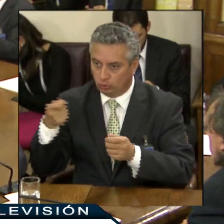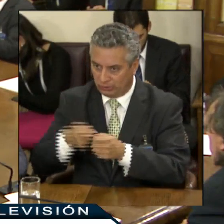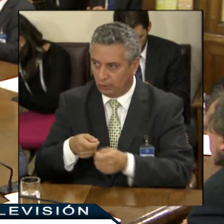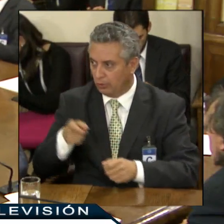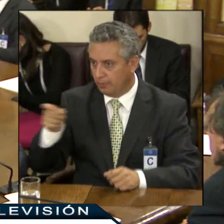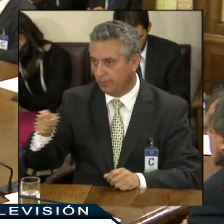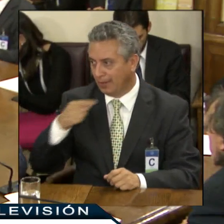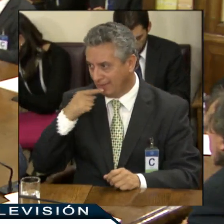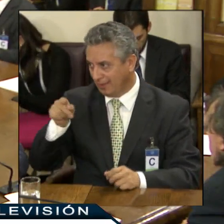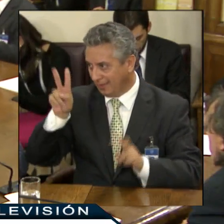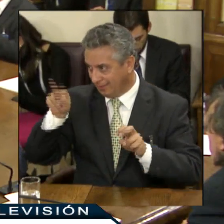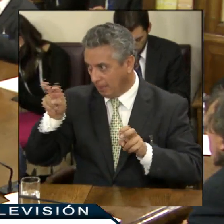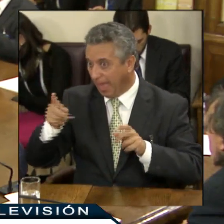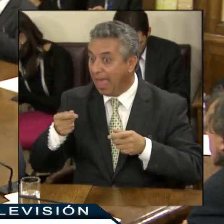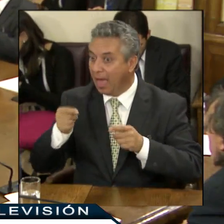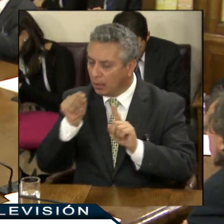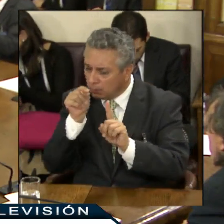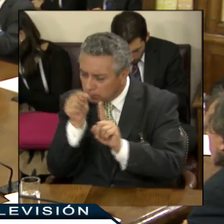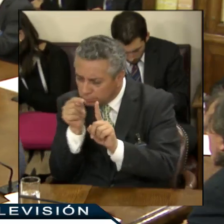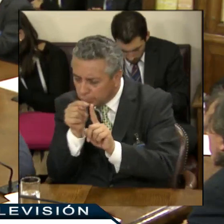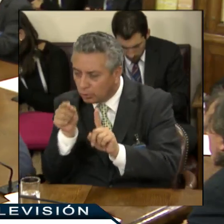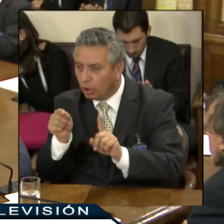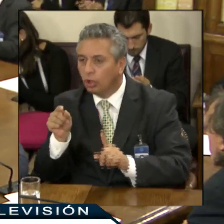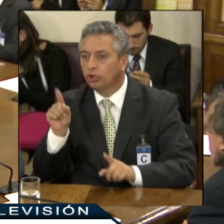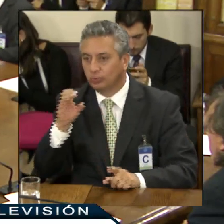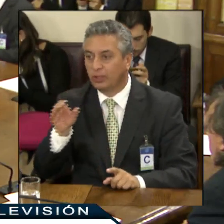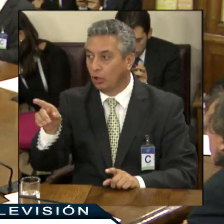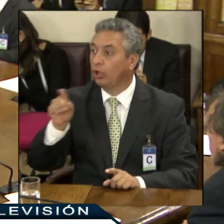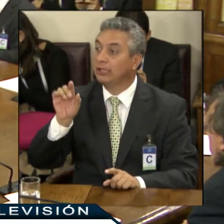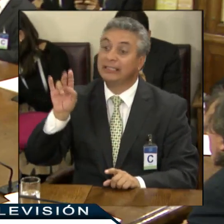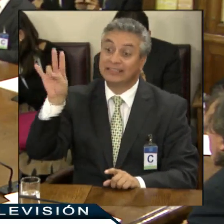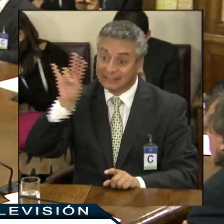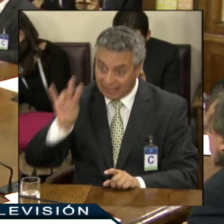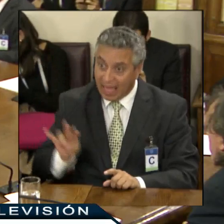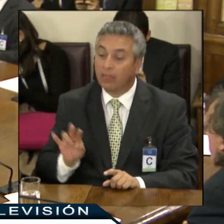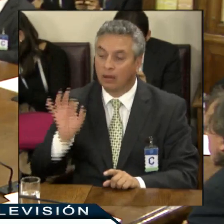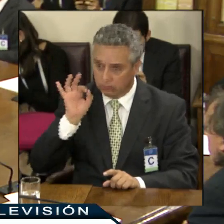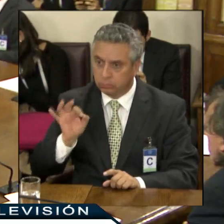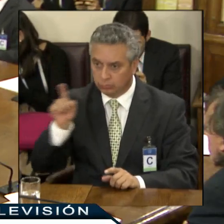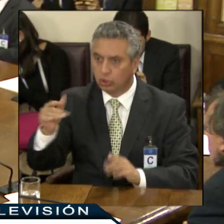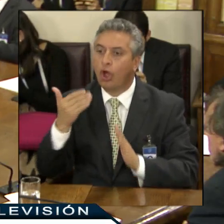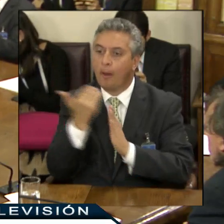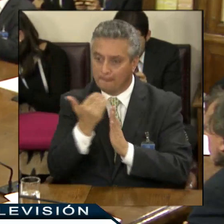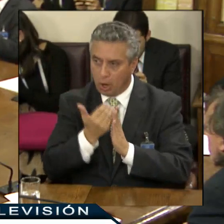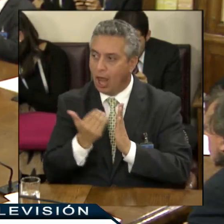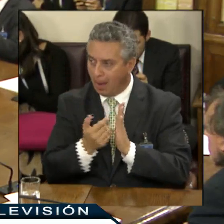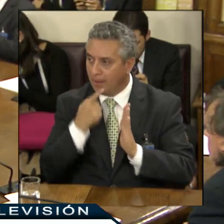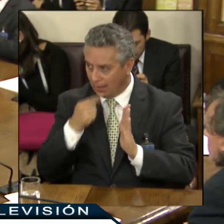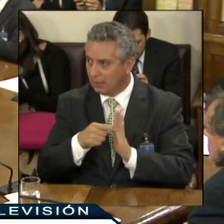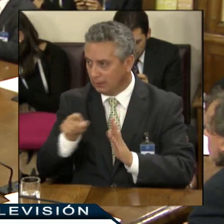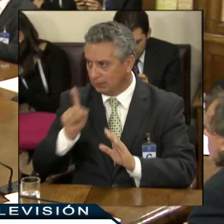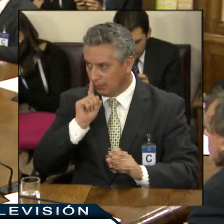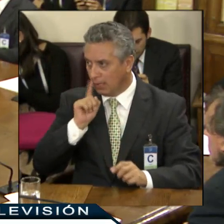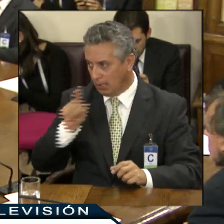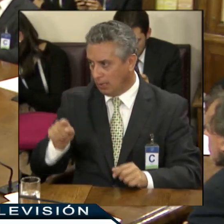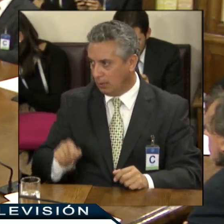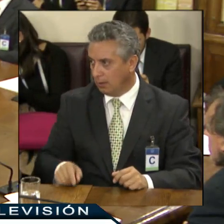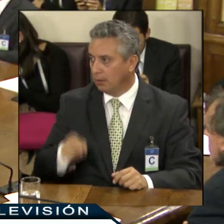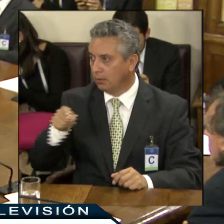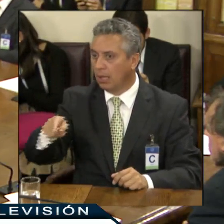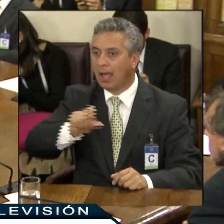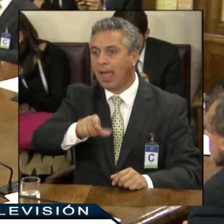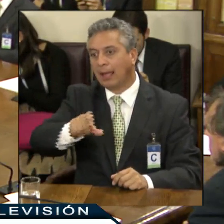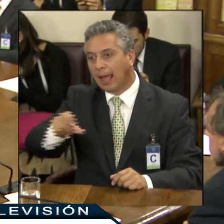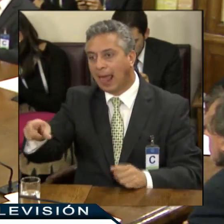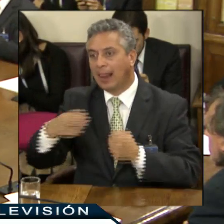precisar el tema de los subsidios eh Por el senad efectivamente tiene programa lo que les comentaba del tema de de los